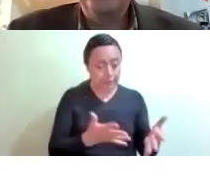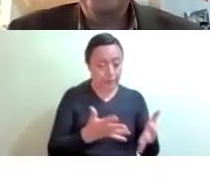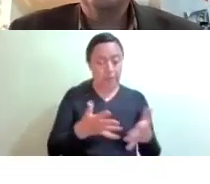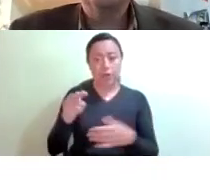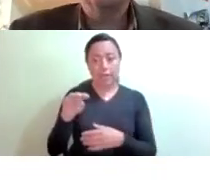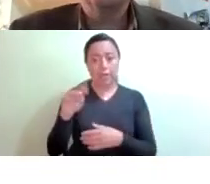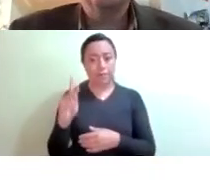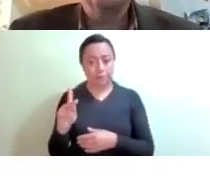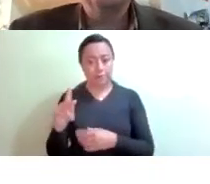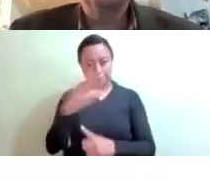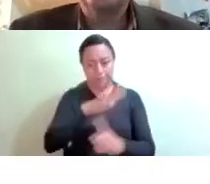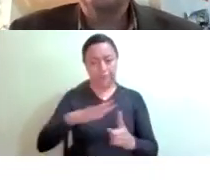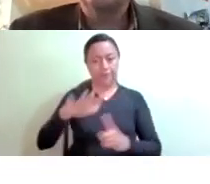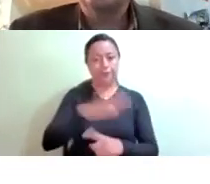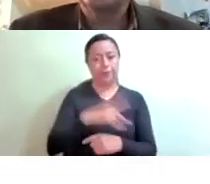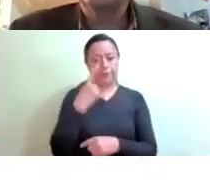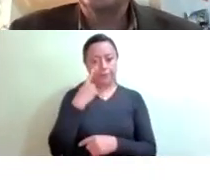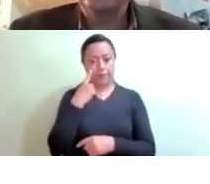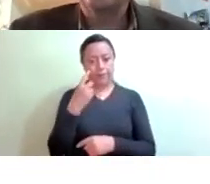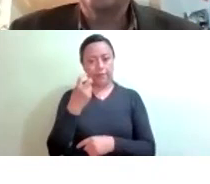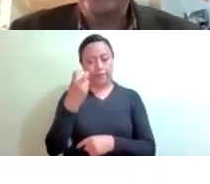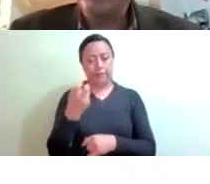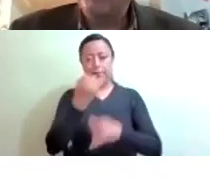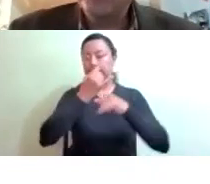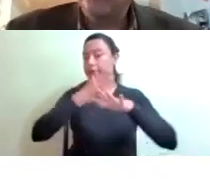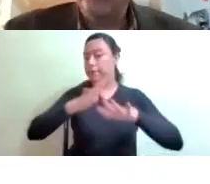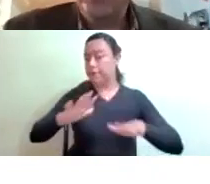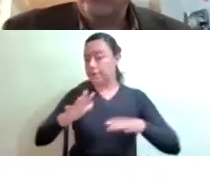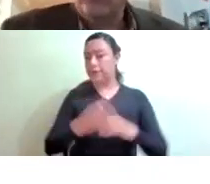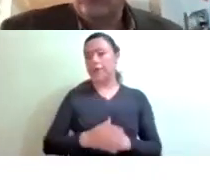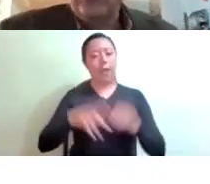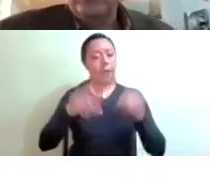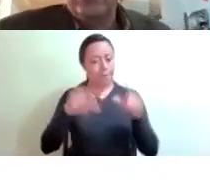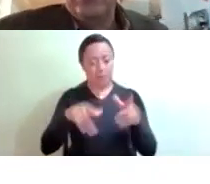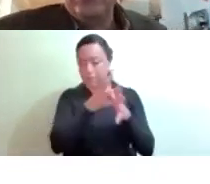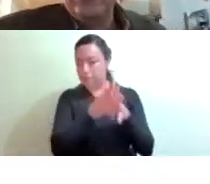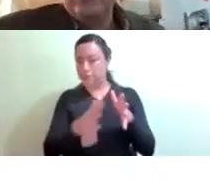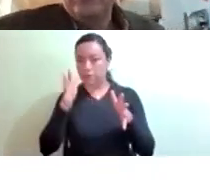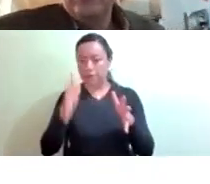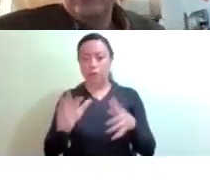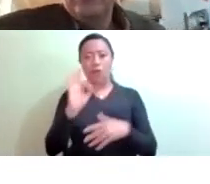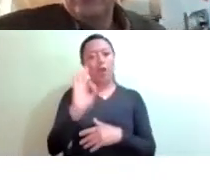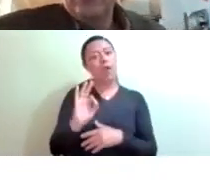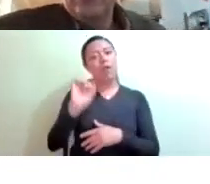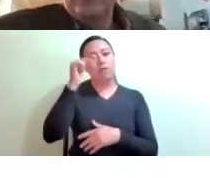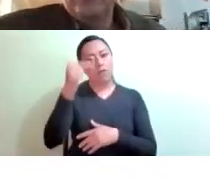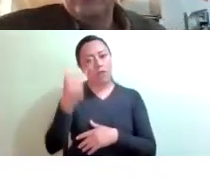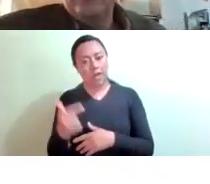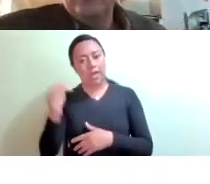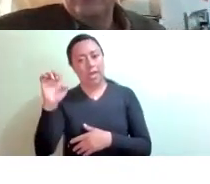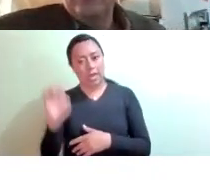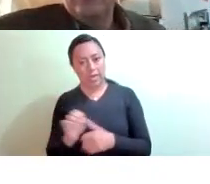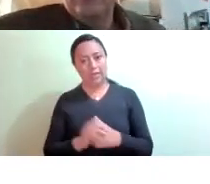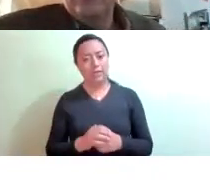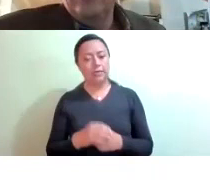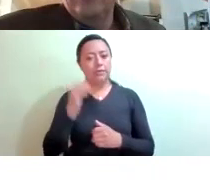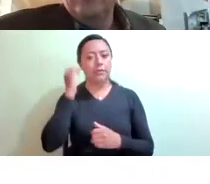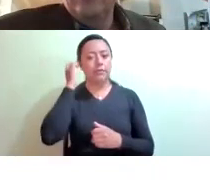miren ahí, este dato es el dato del mismo periodo de la Fiscalía de